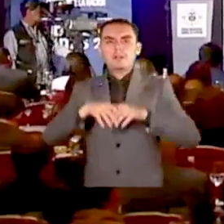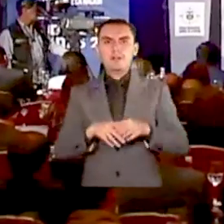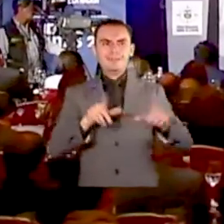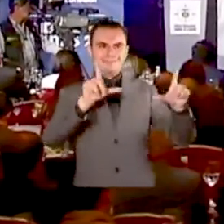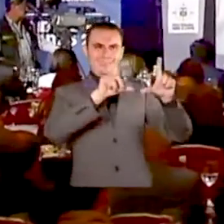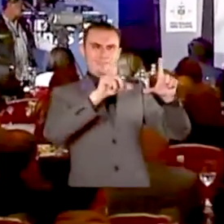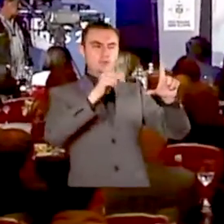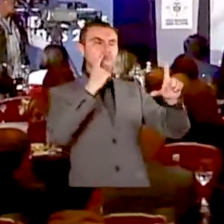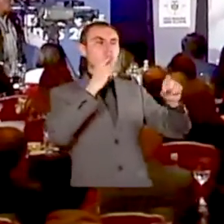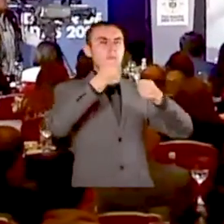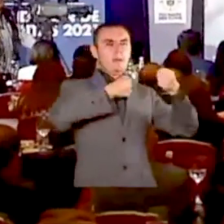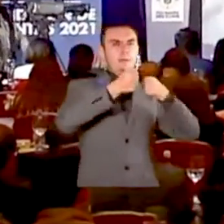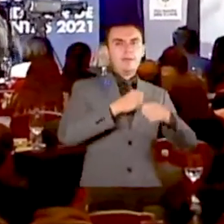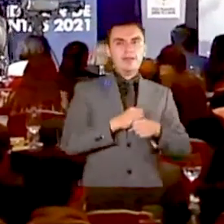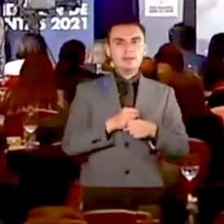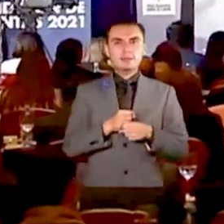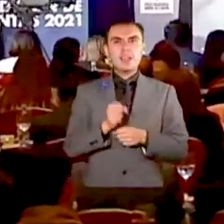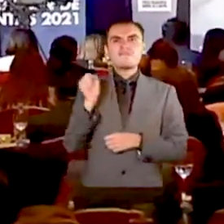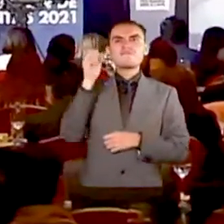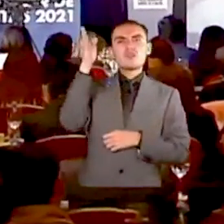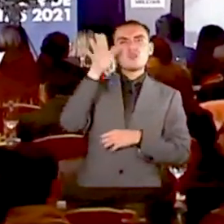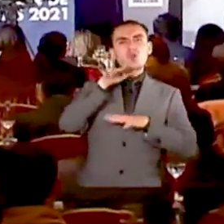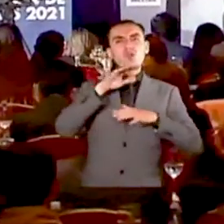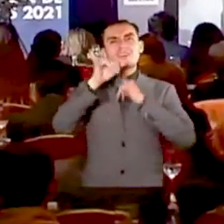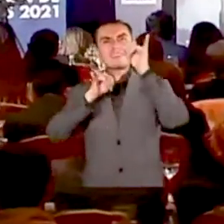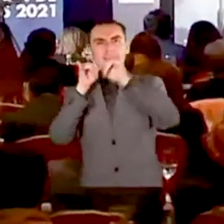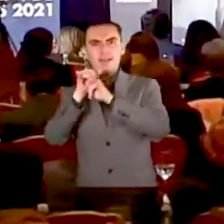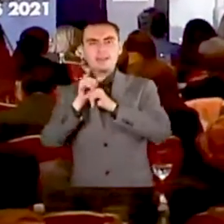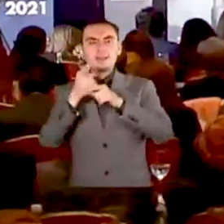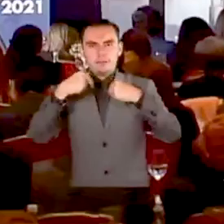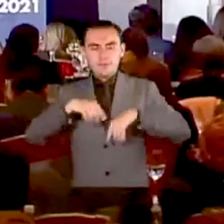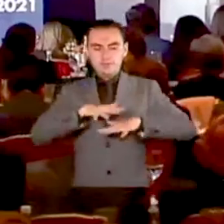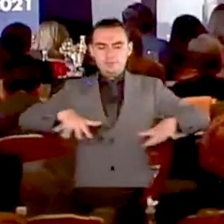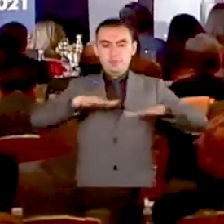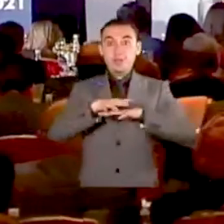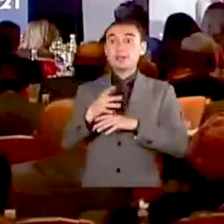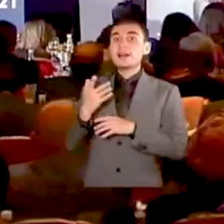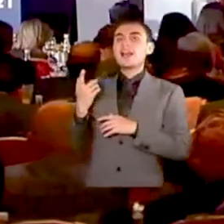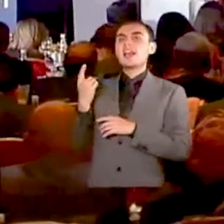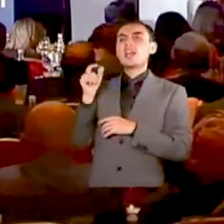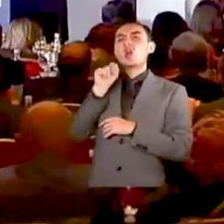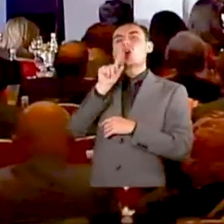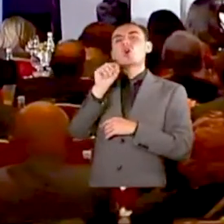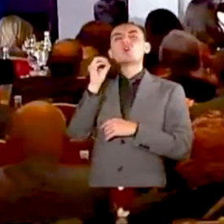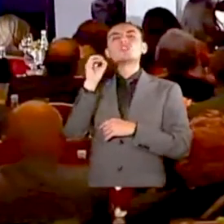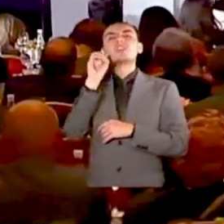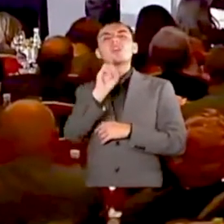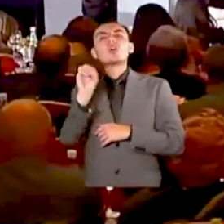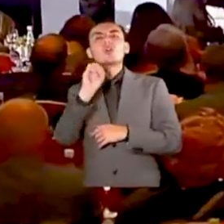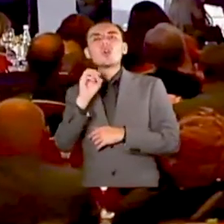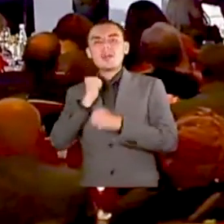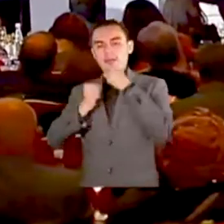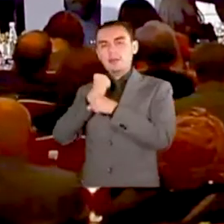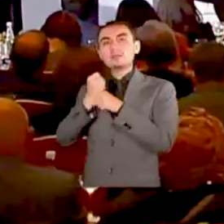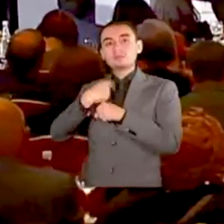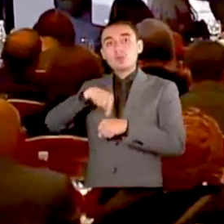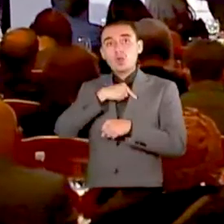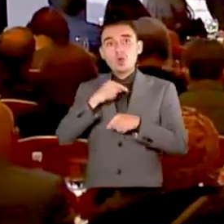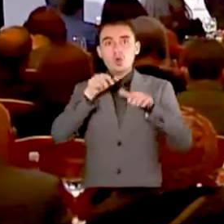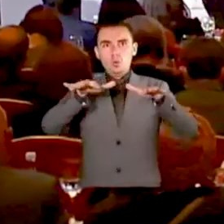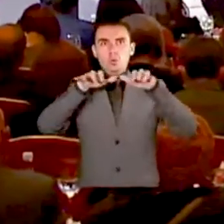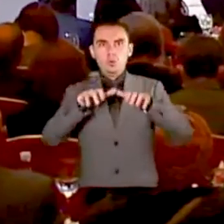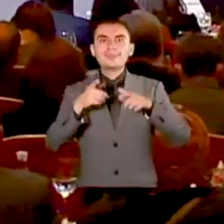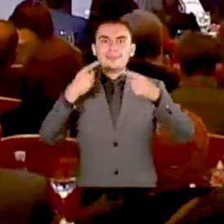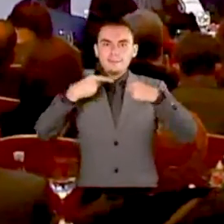televisión, foros internacionales, aquí en el 11 de octubre del año pasado, y tuvimos la oportunidad